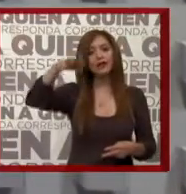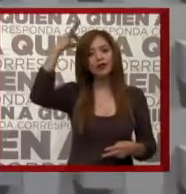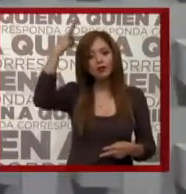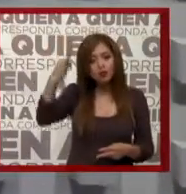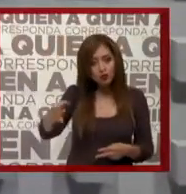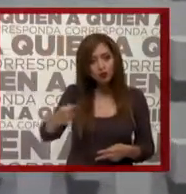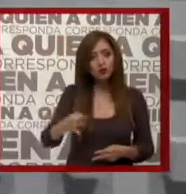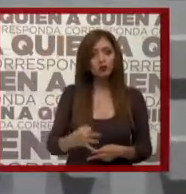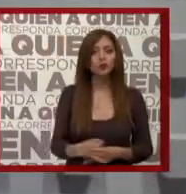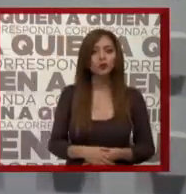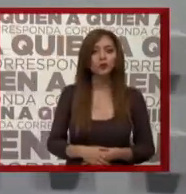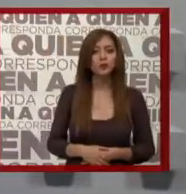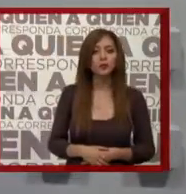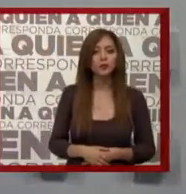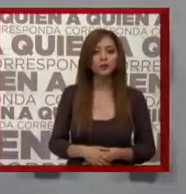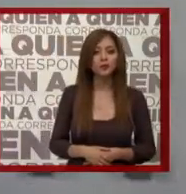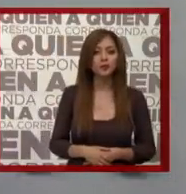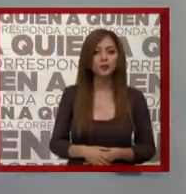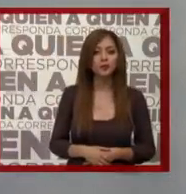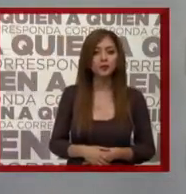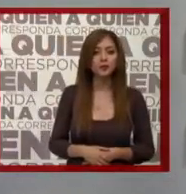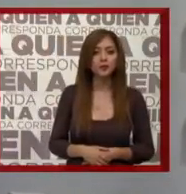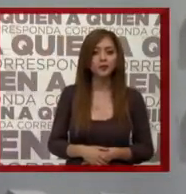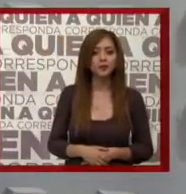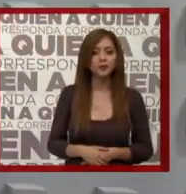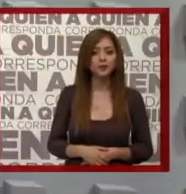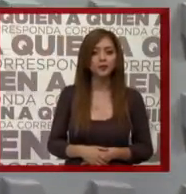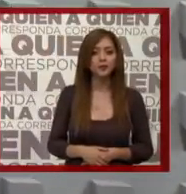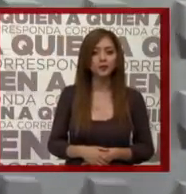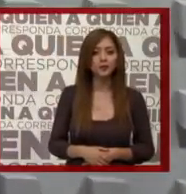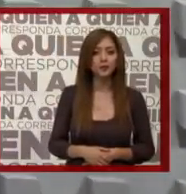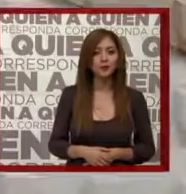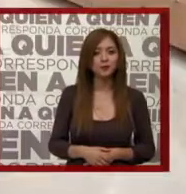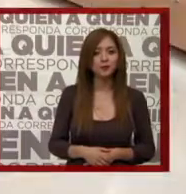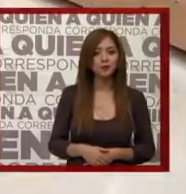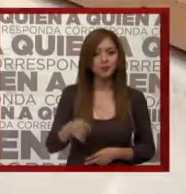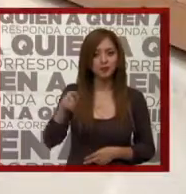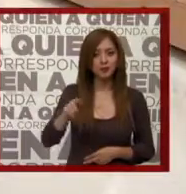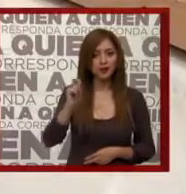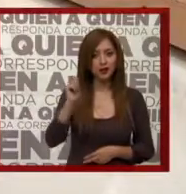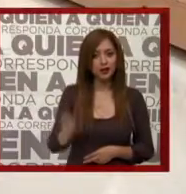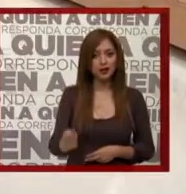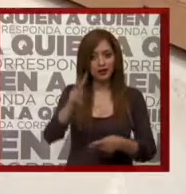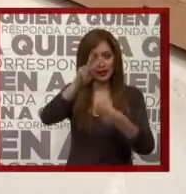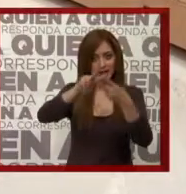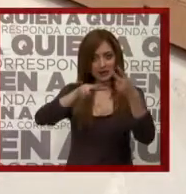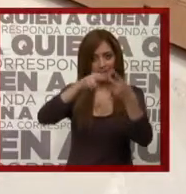no, ahí si está, los voy a colocar. Jorge Garralda, y el hashtag es el famosísimo